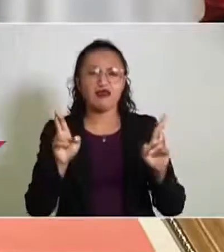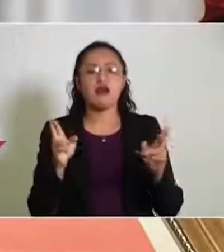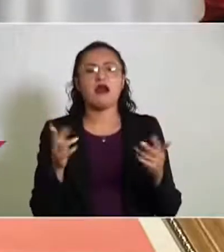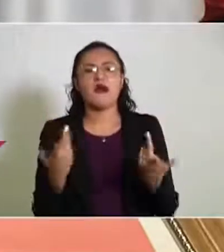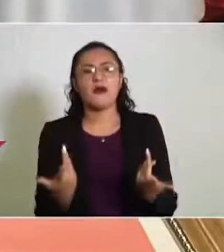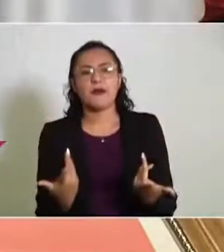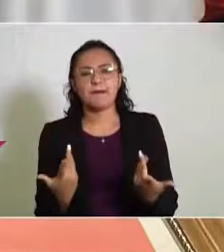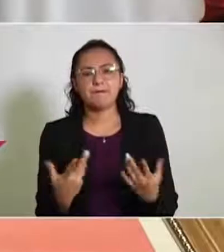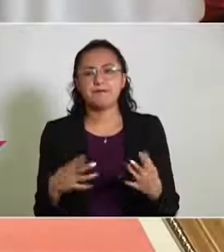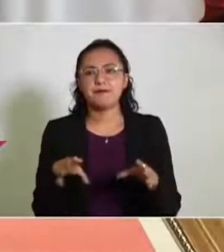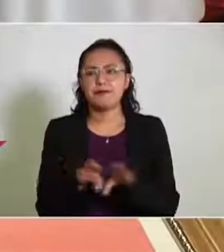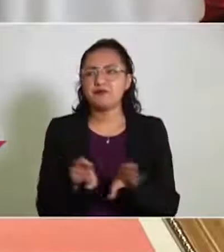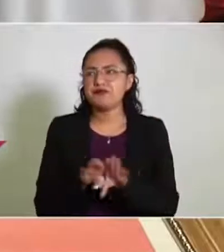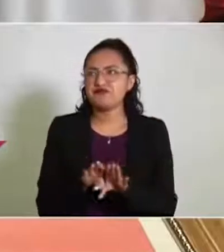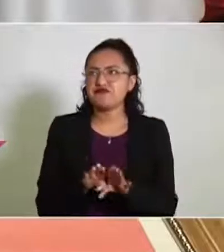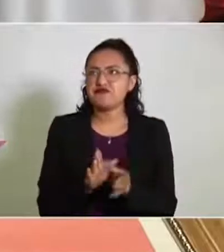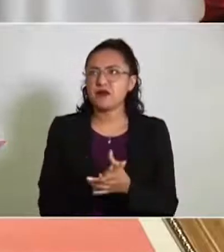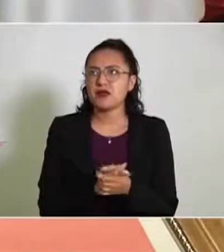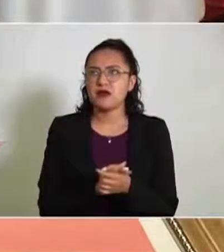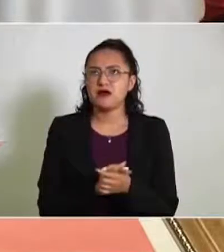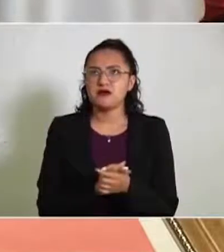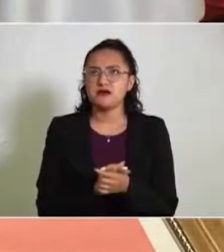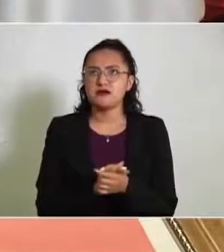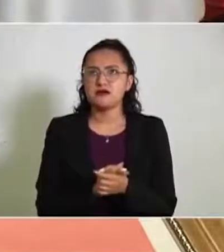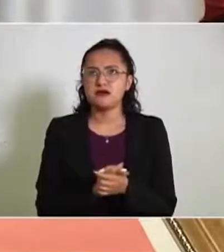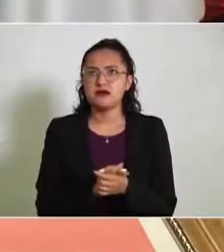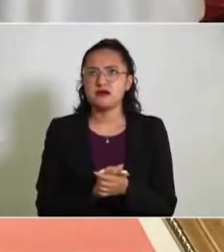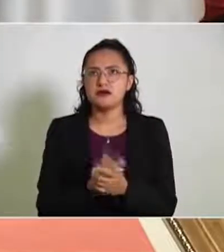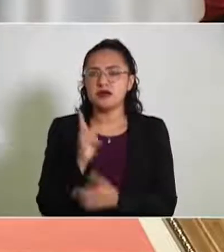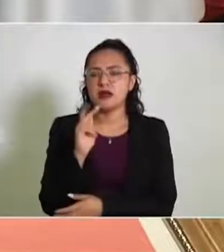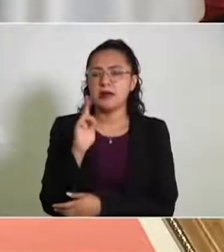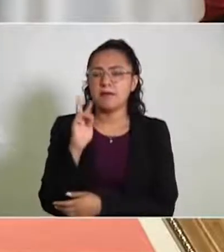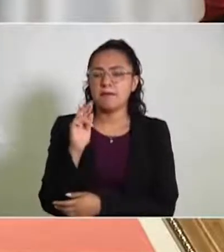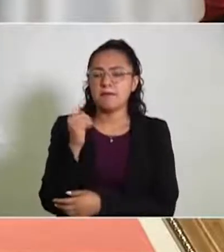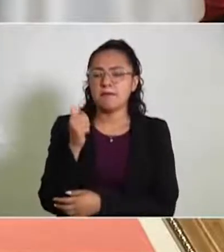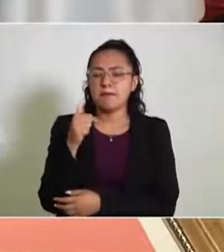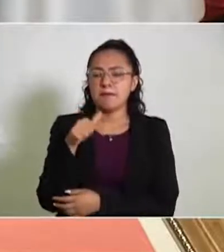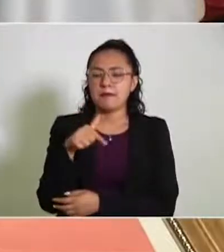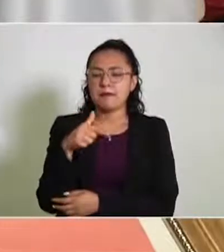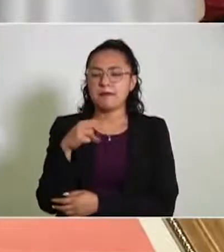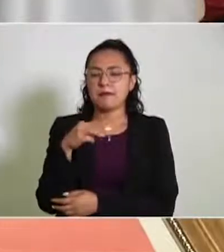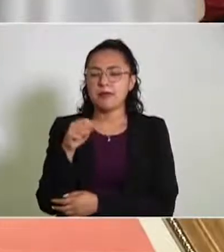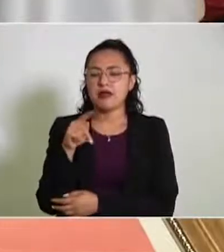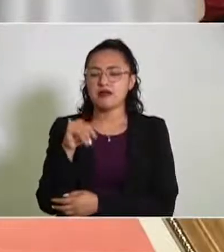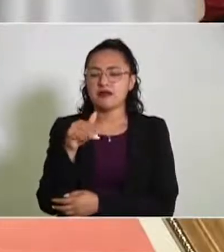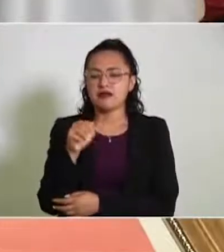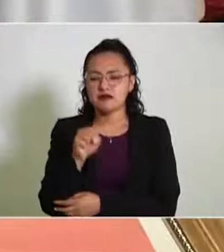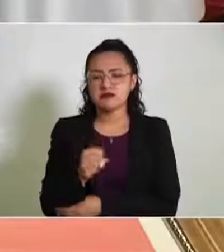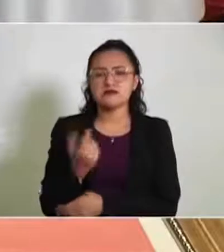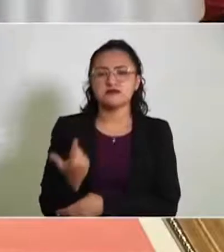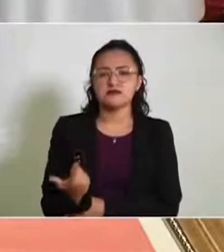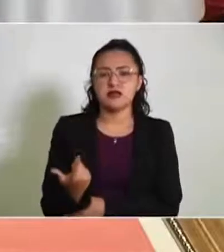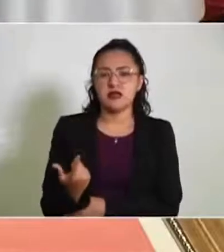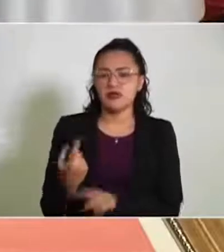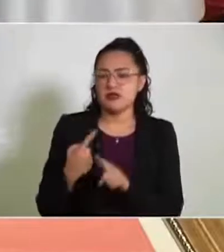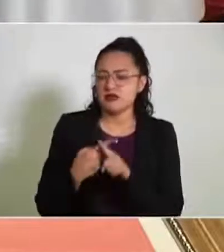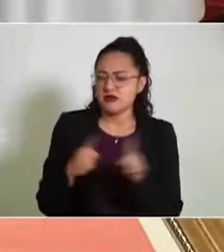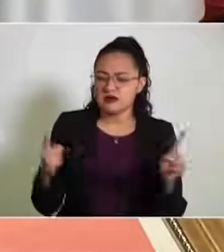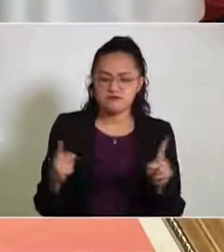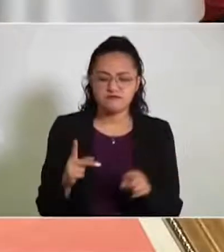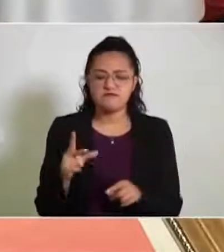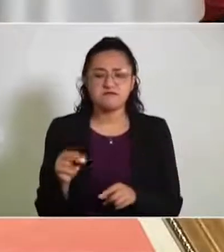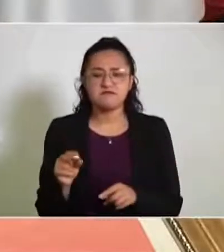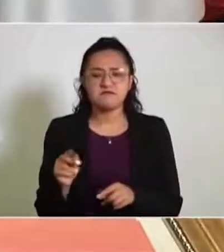pragmáticas, programáticas distintas. Son lo mismo.